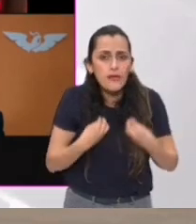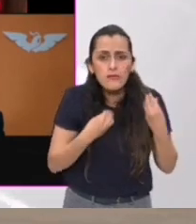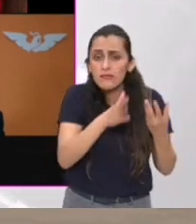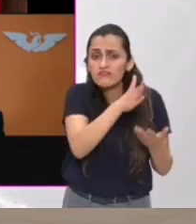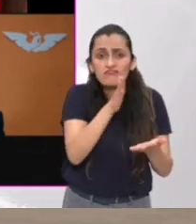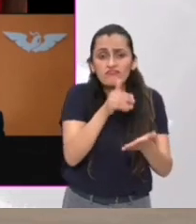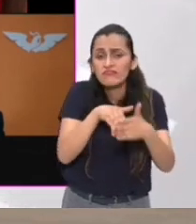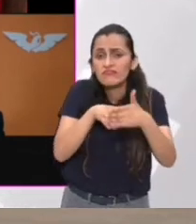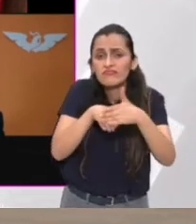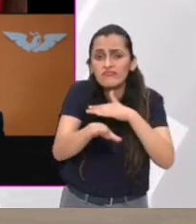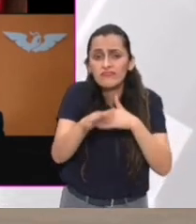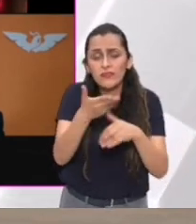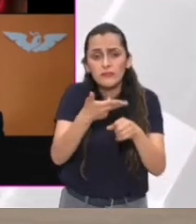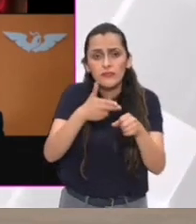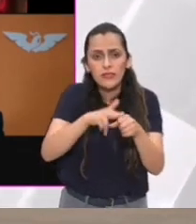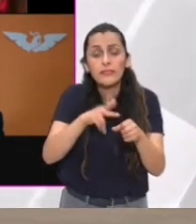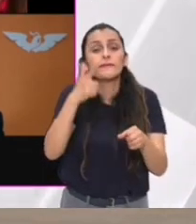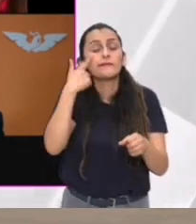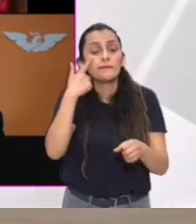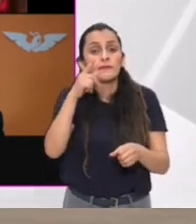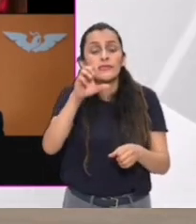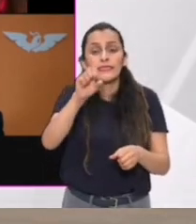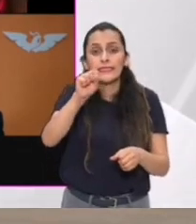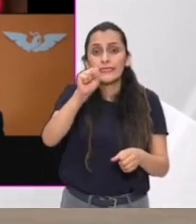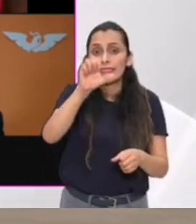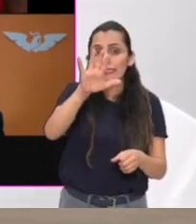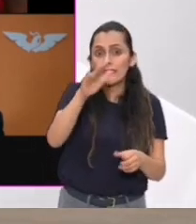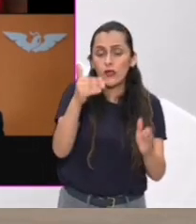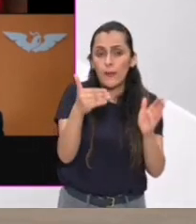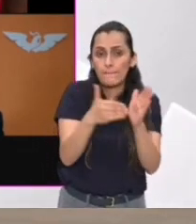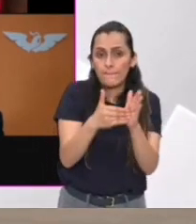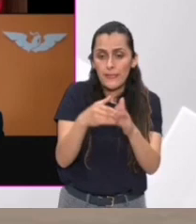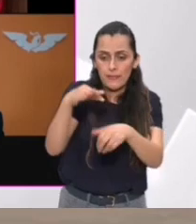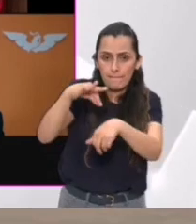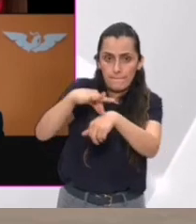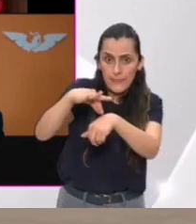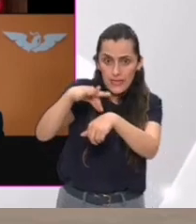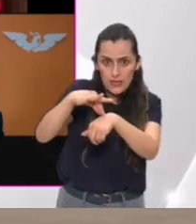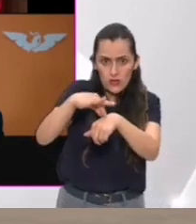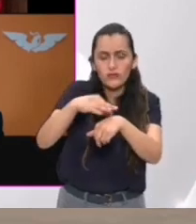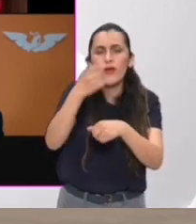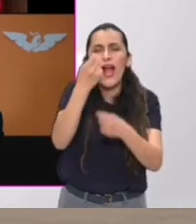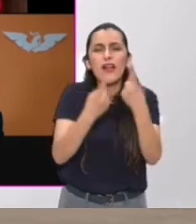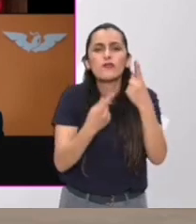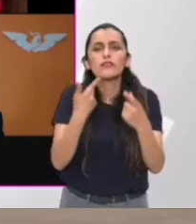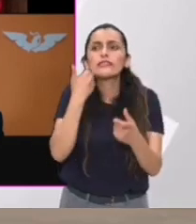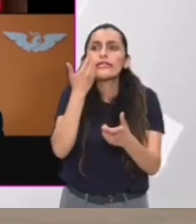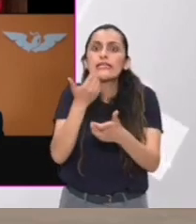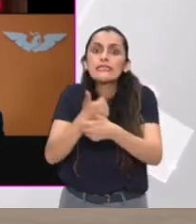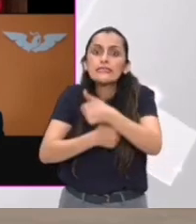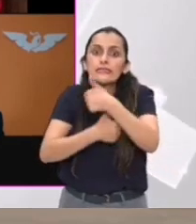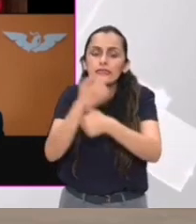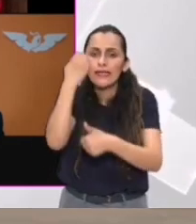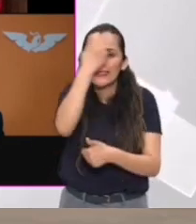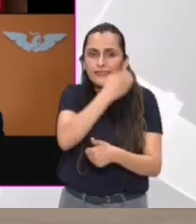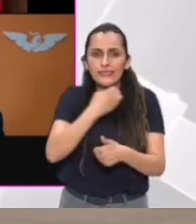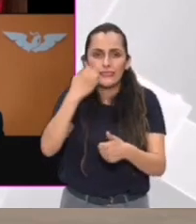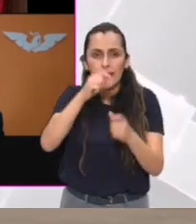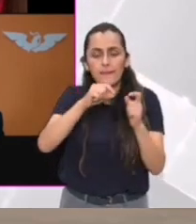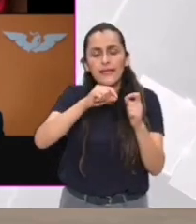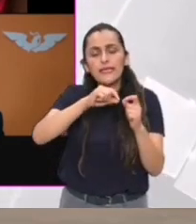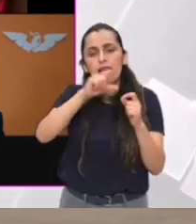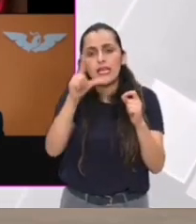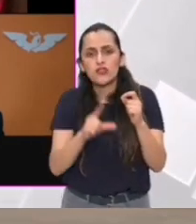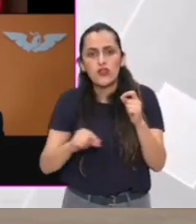Los 60,000 médicos que quedaron fuera del concurso para especialidades médicas, es decir, el examen nacional de